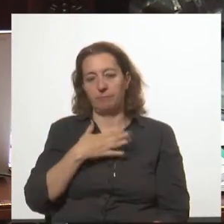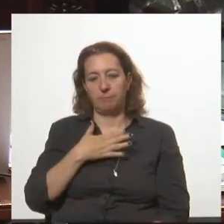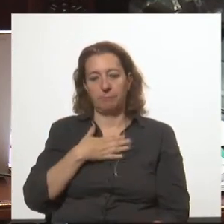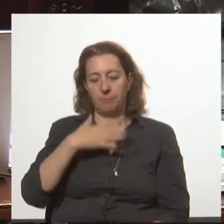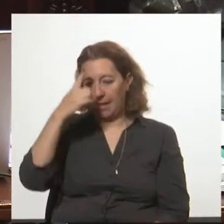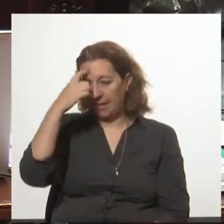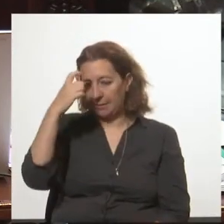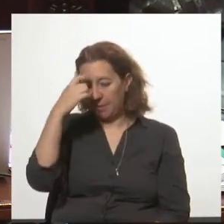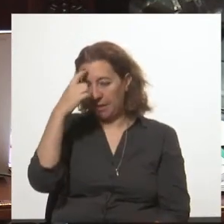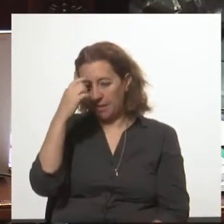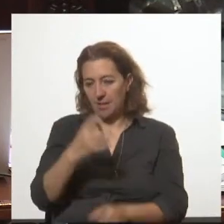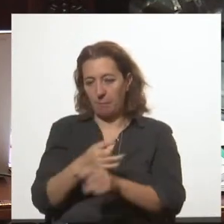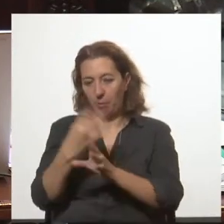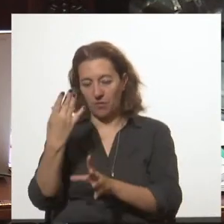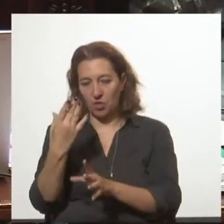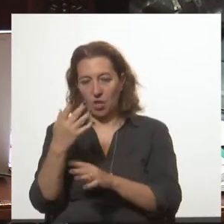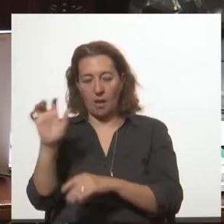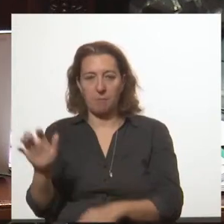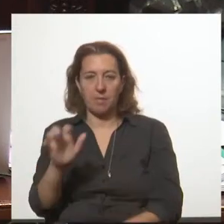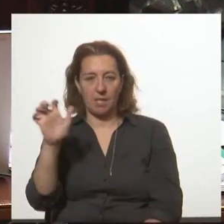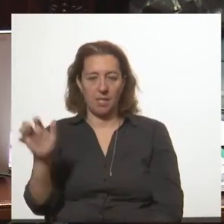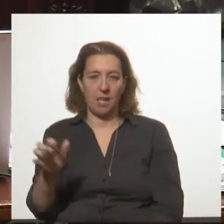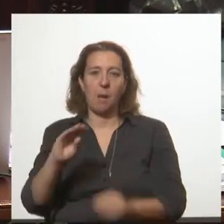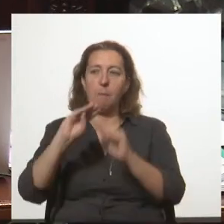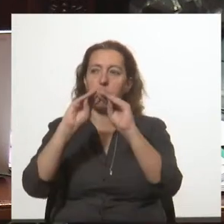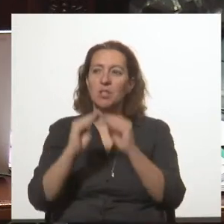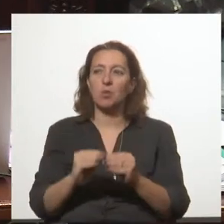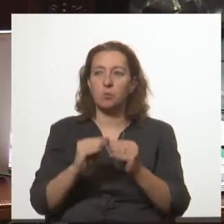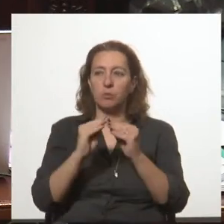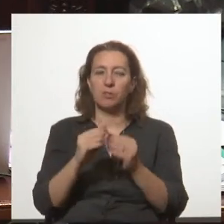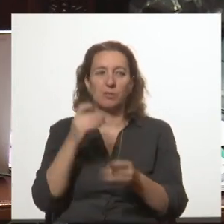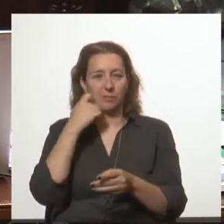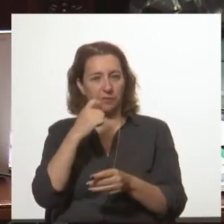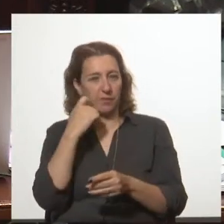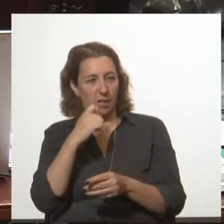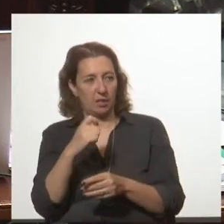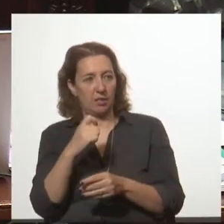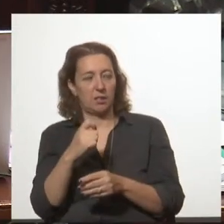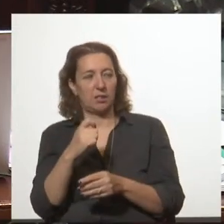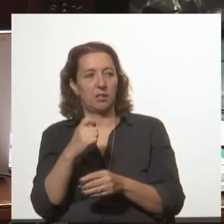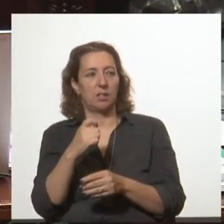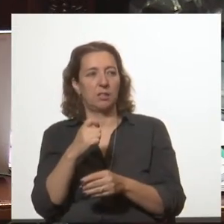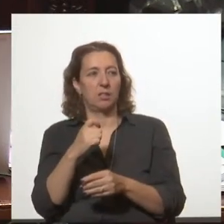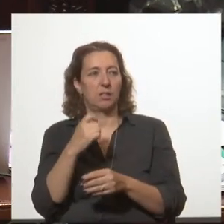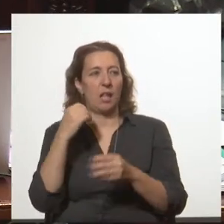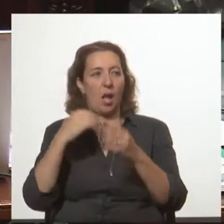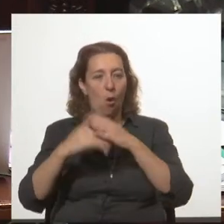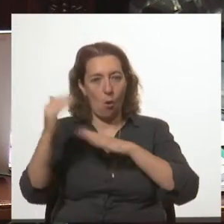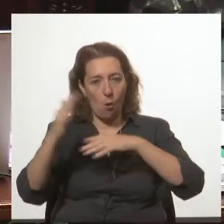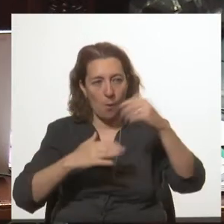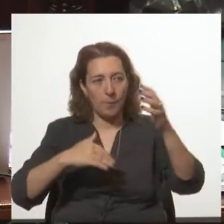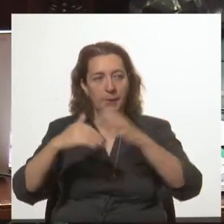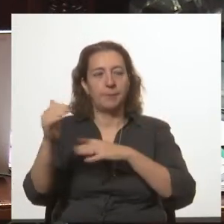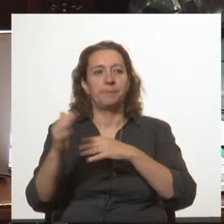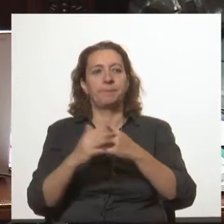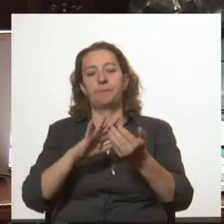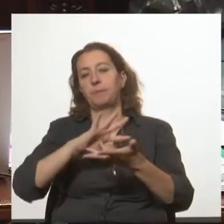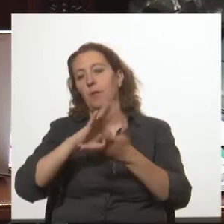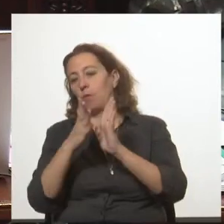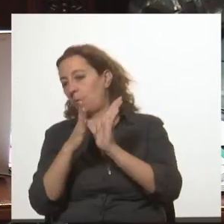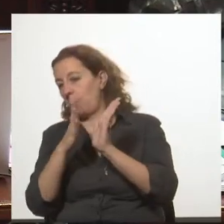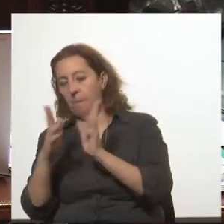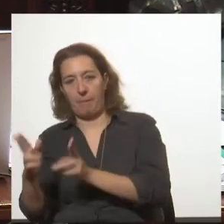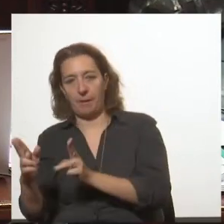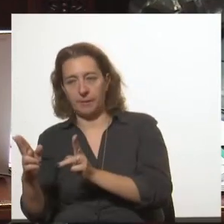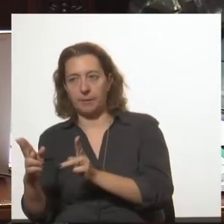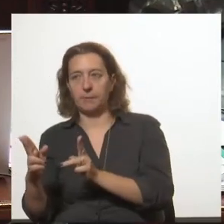y empresarial un presupuesto incompleto de la obra en forma parcial que es lo que señala la